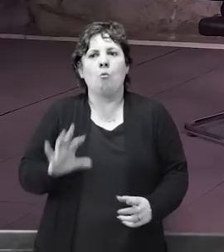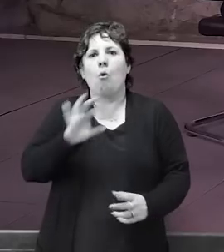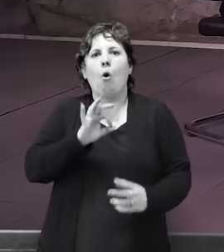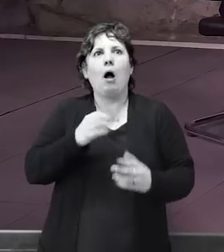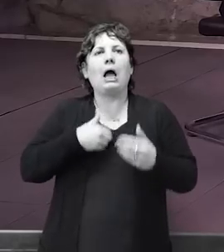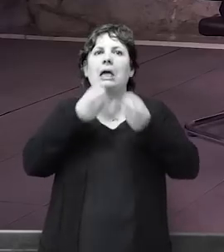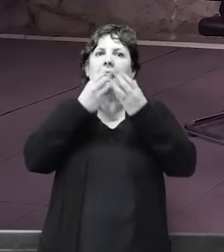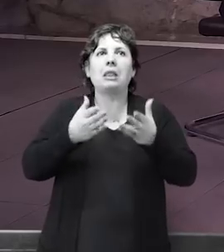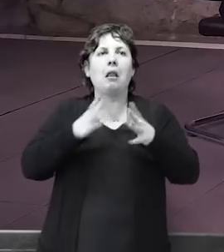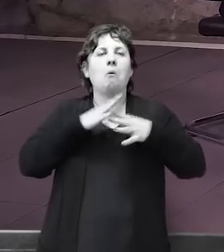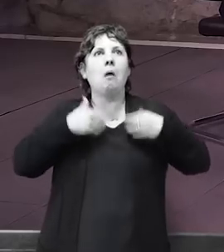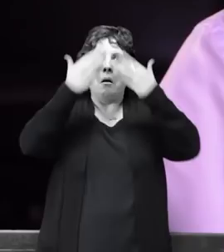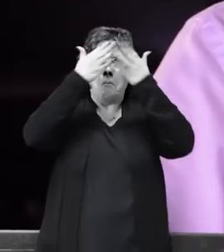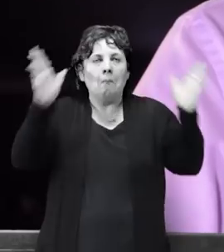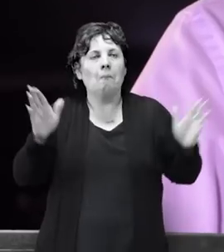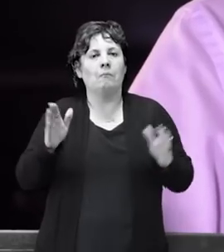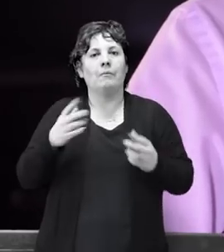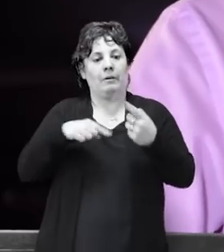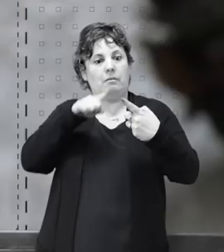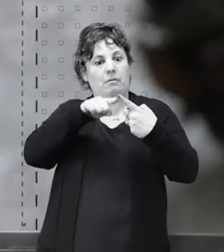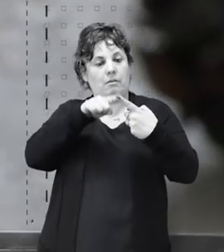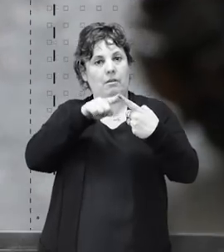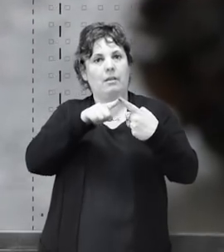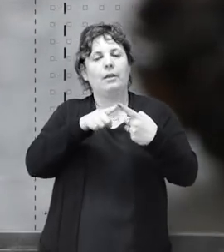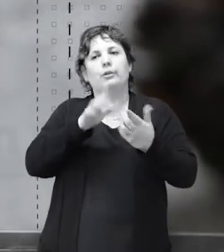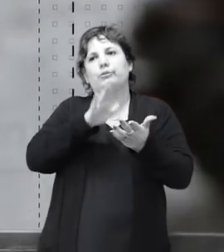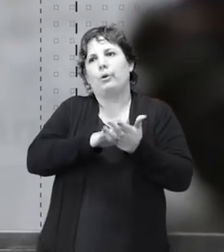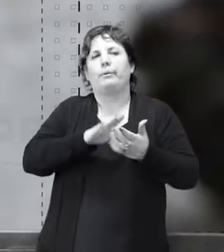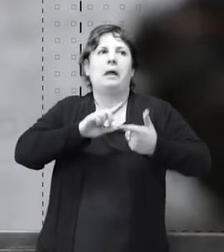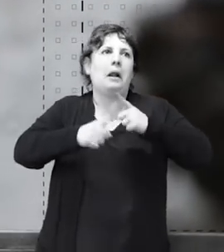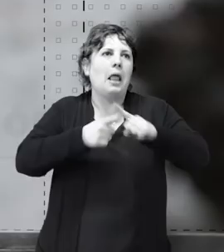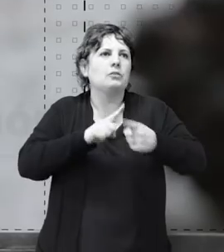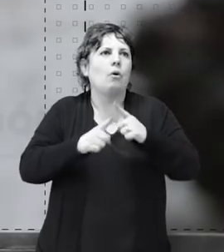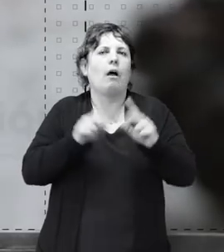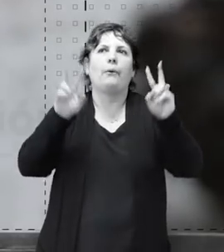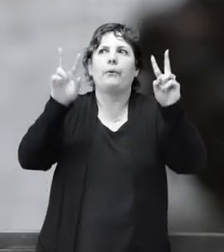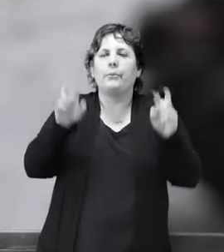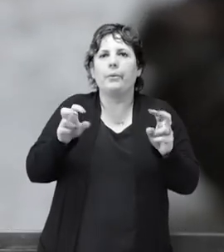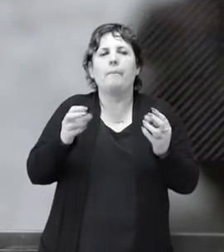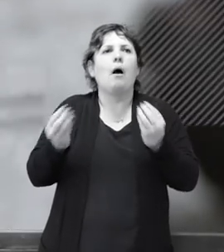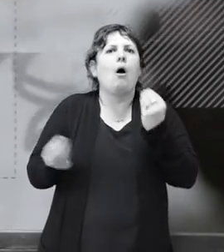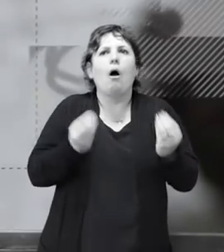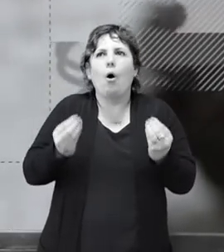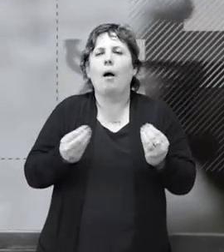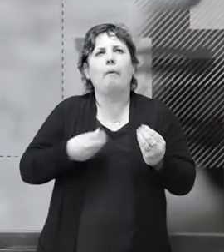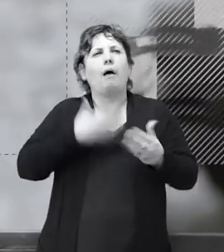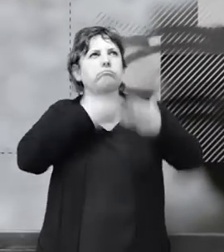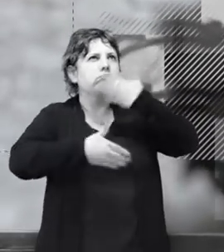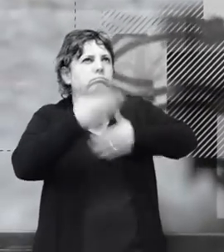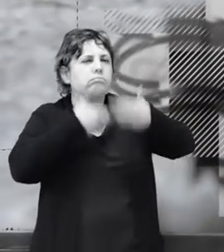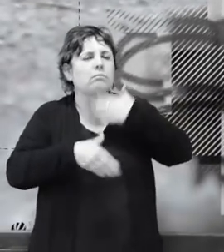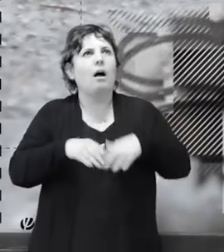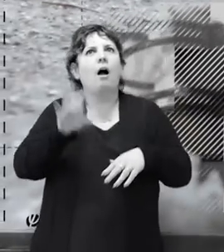para la escolarización. La dimensión cognitiva refiere a aspectos que hacen a lo que es el entendimiento,